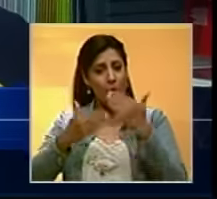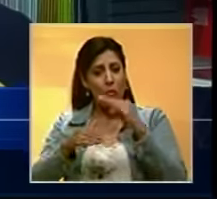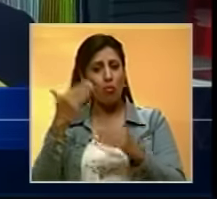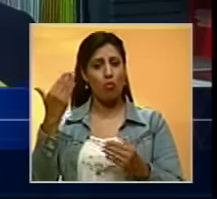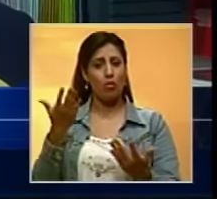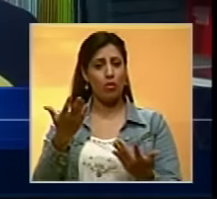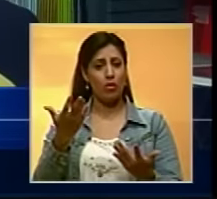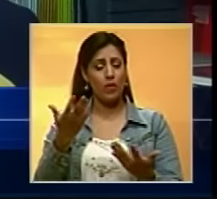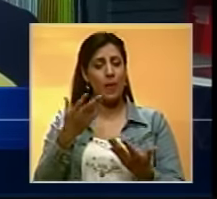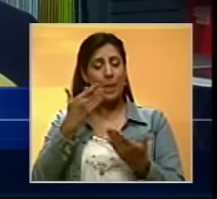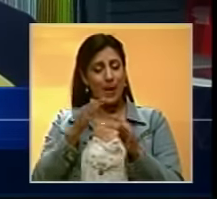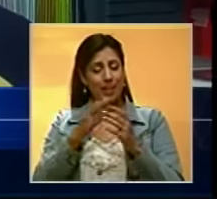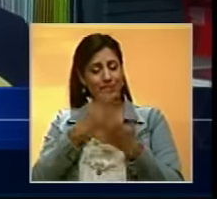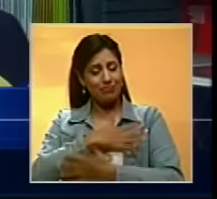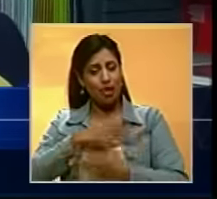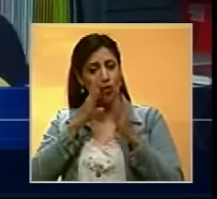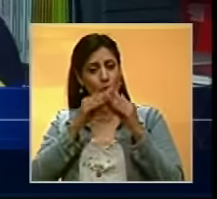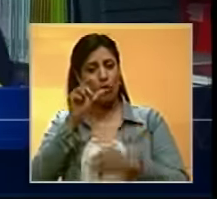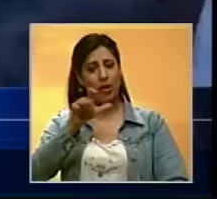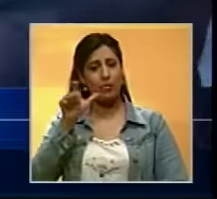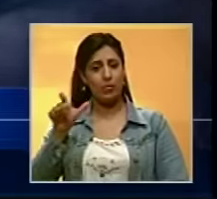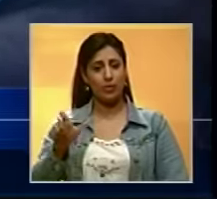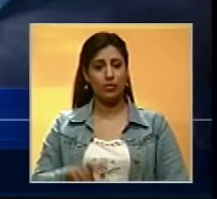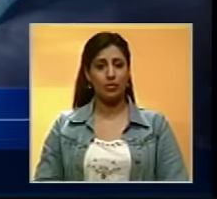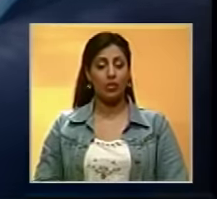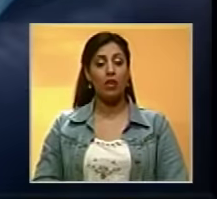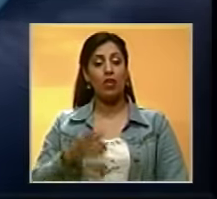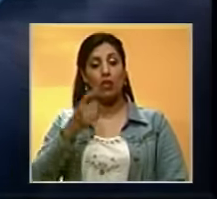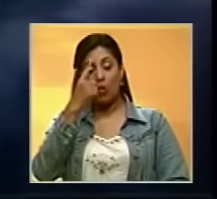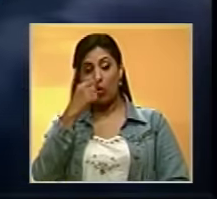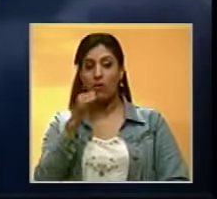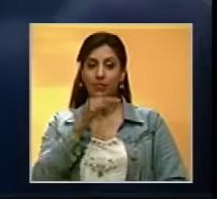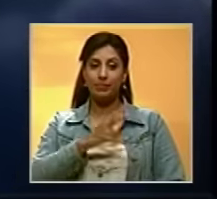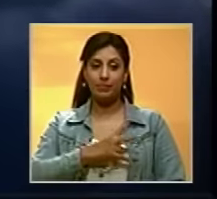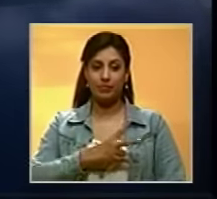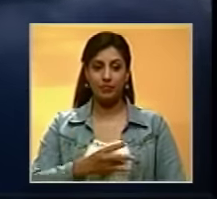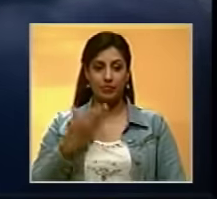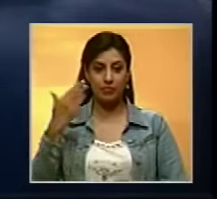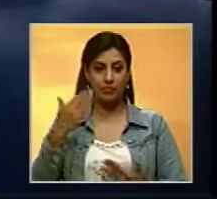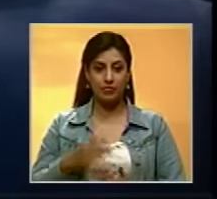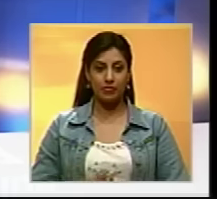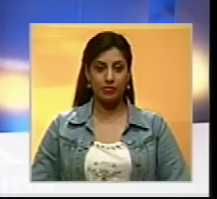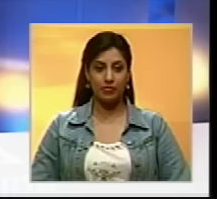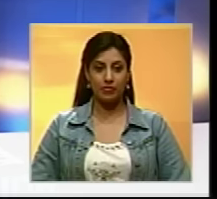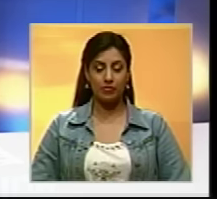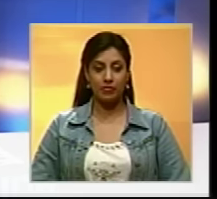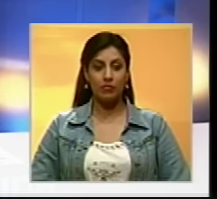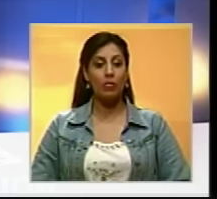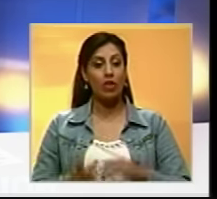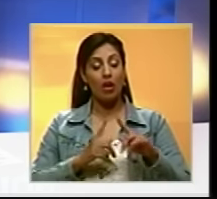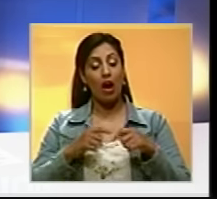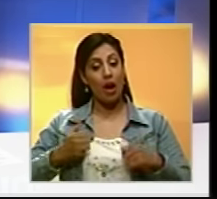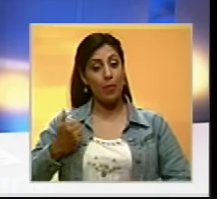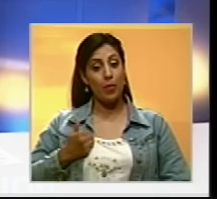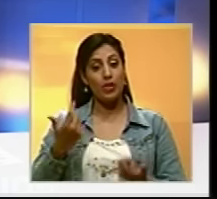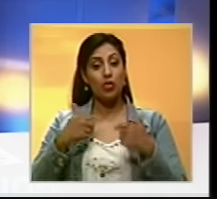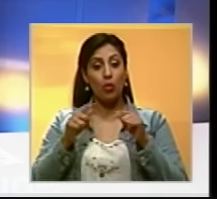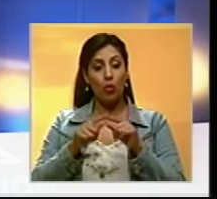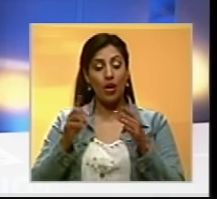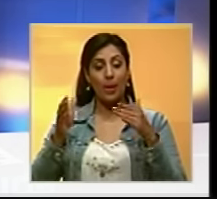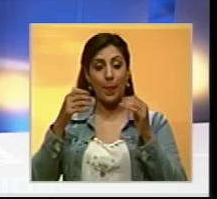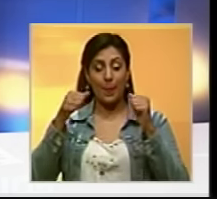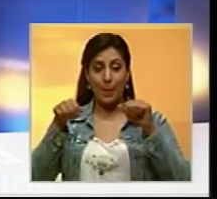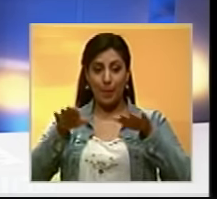moderno y más grato para todos los ciudadanos Oliver Rodríguez noticiero venevisión a propósito de la